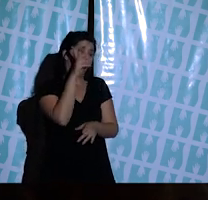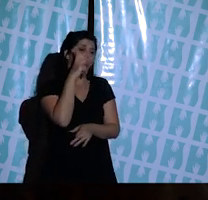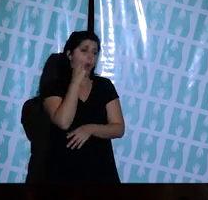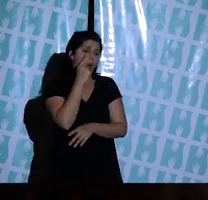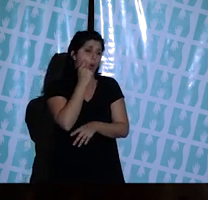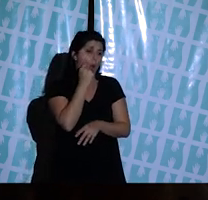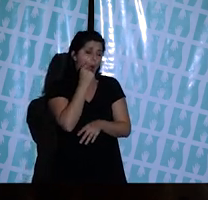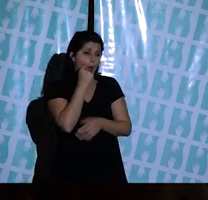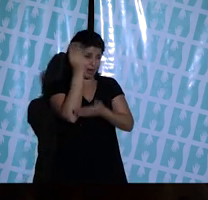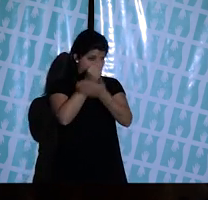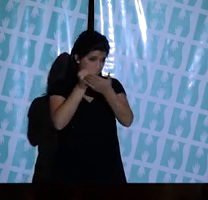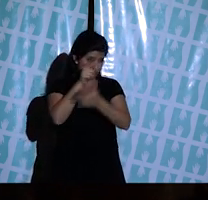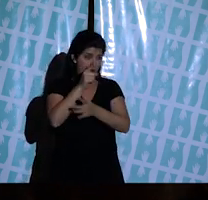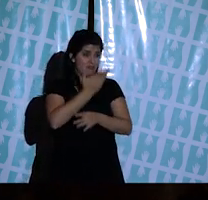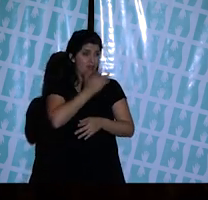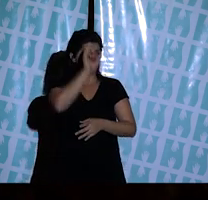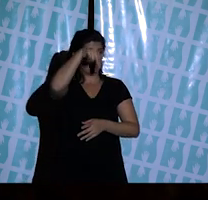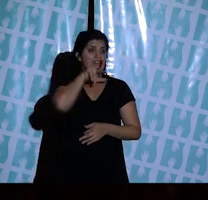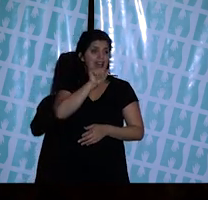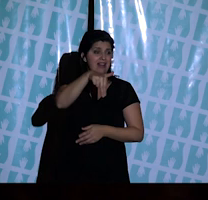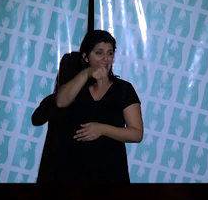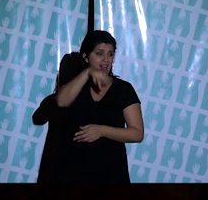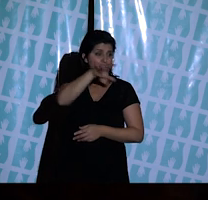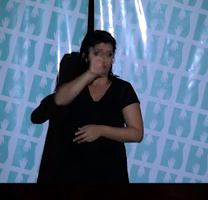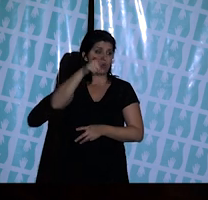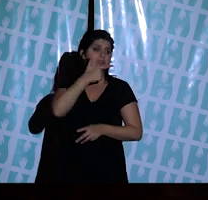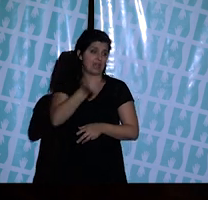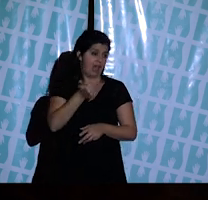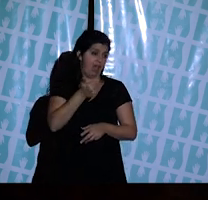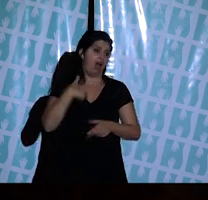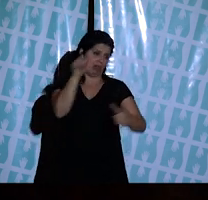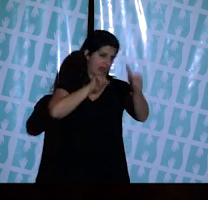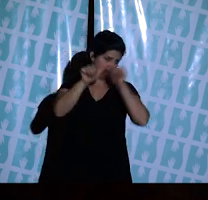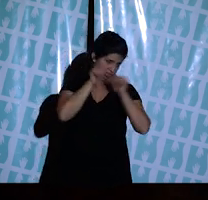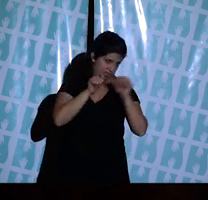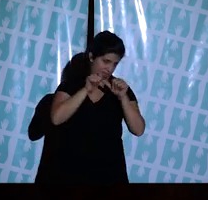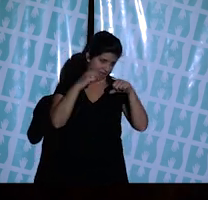corteza prefrontal más bien pequeñita. Bueno, hay dos